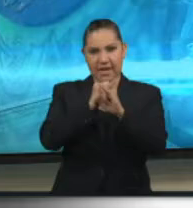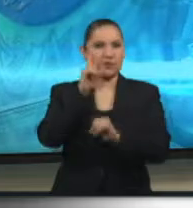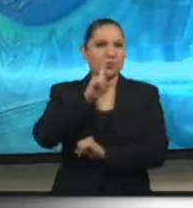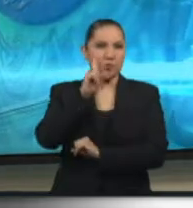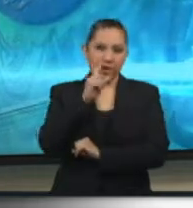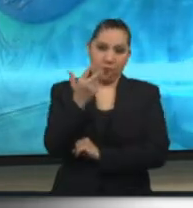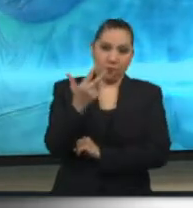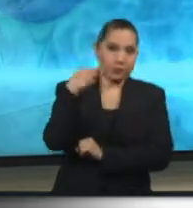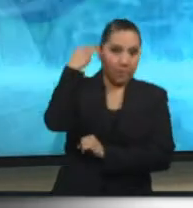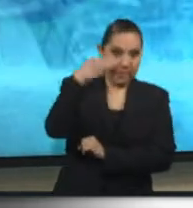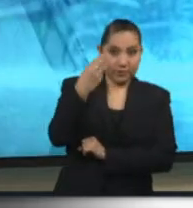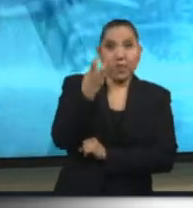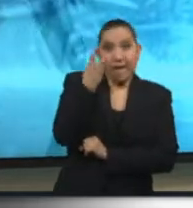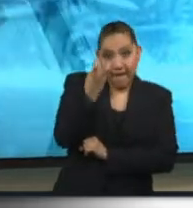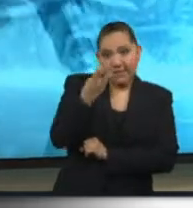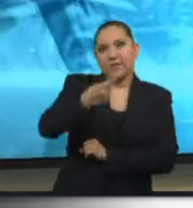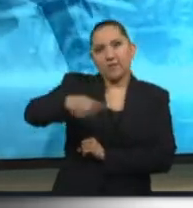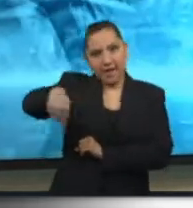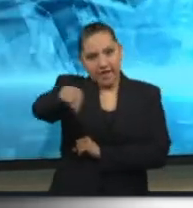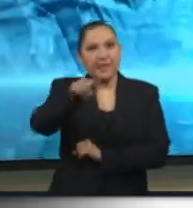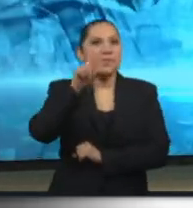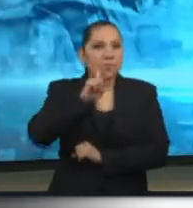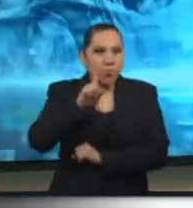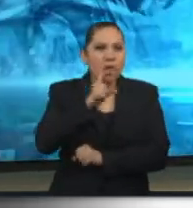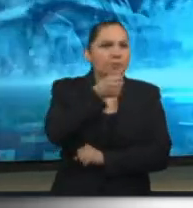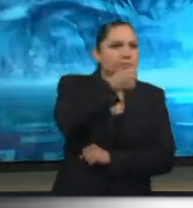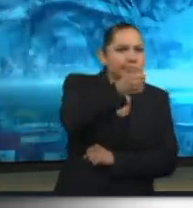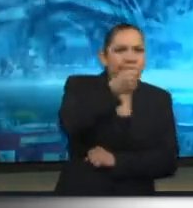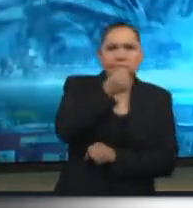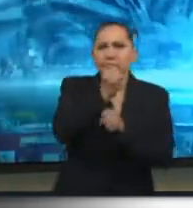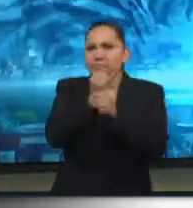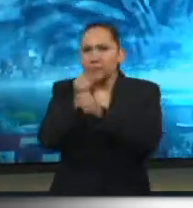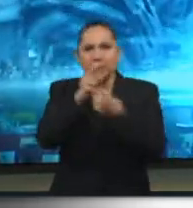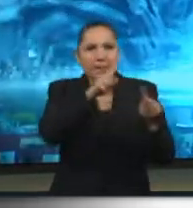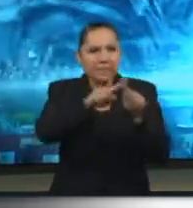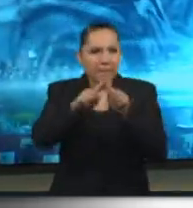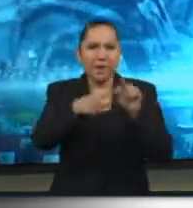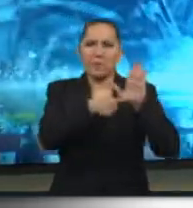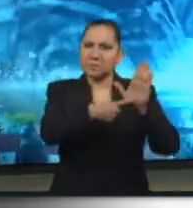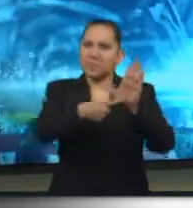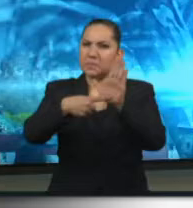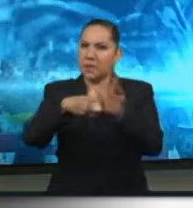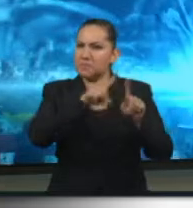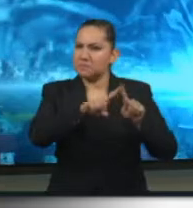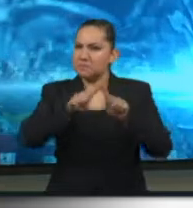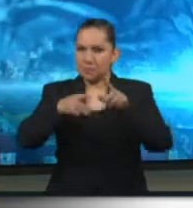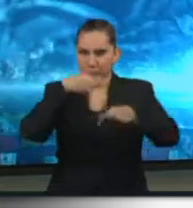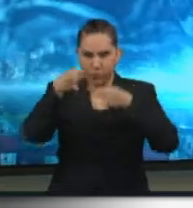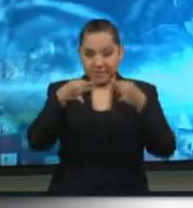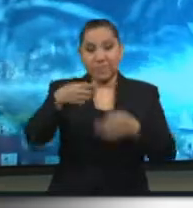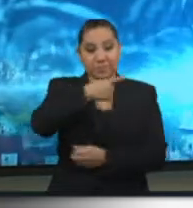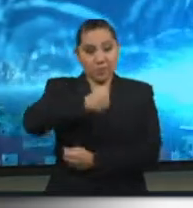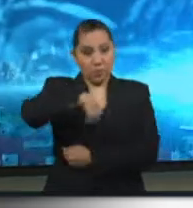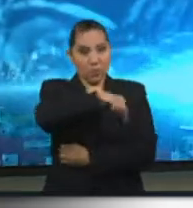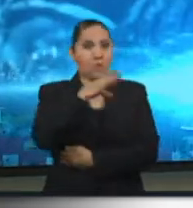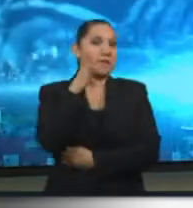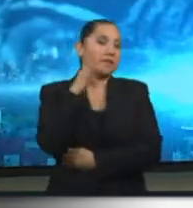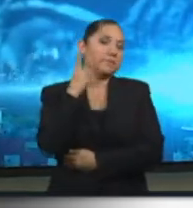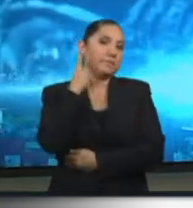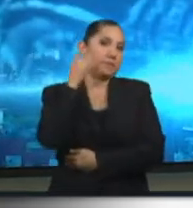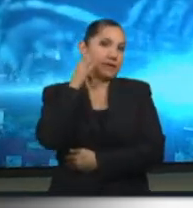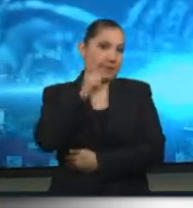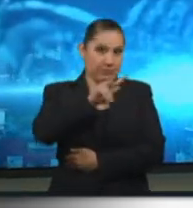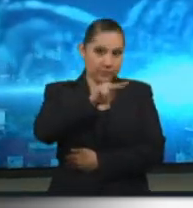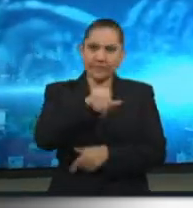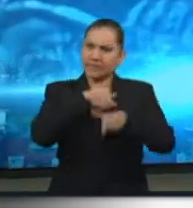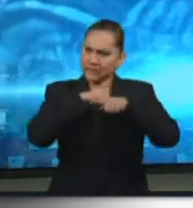el mes ellas se hicieran cargo y así ha sido. Le comento, por supuesto, que aquí en Noticias del Congreso le vamos a seguir informando acerca, por supuesto,